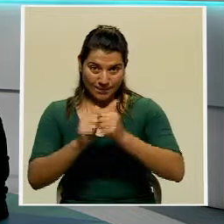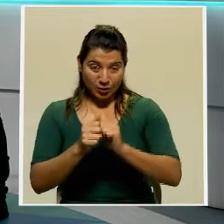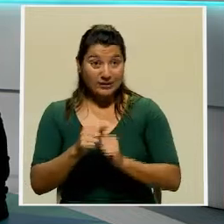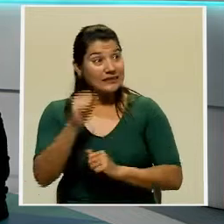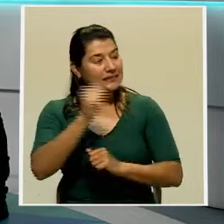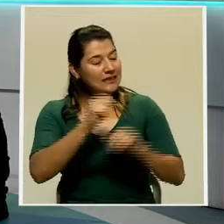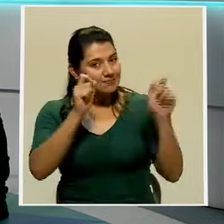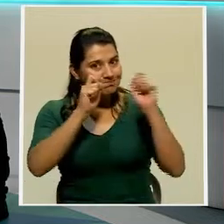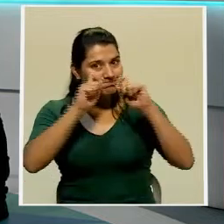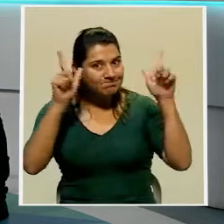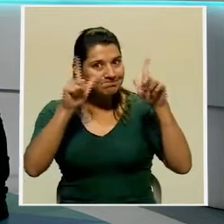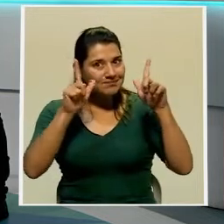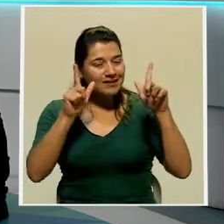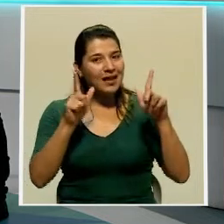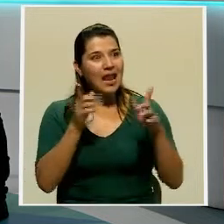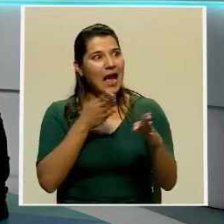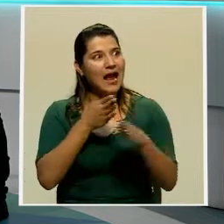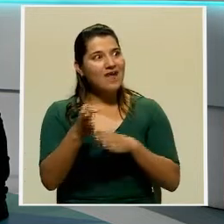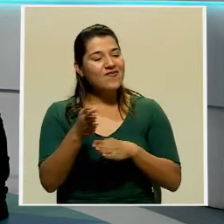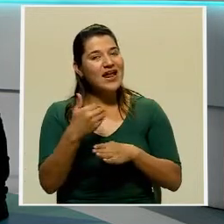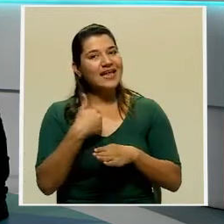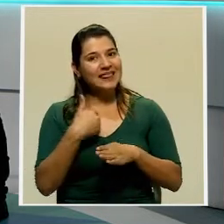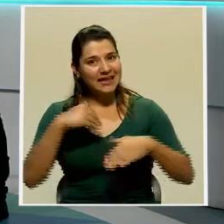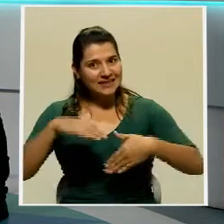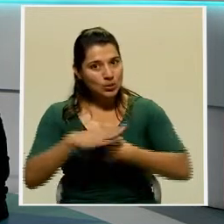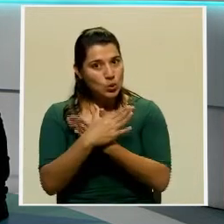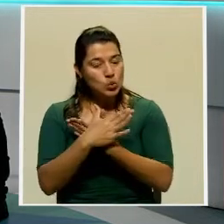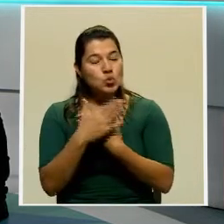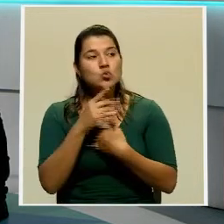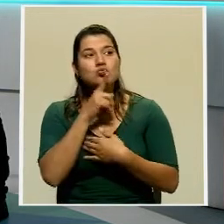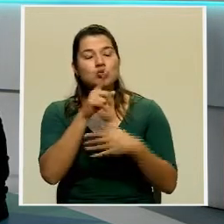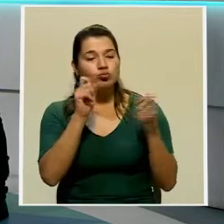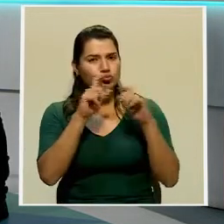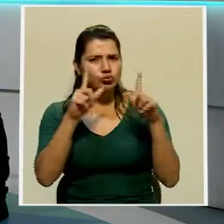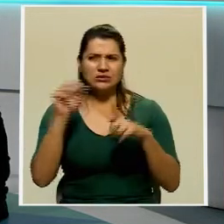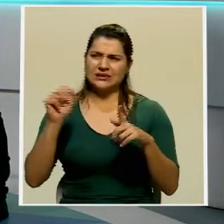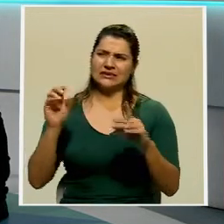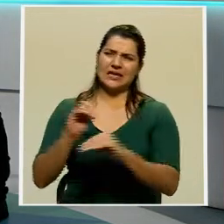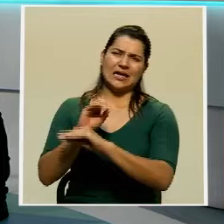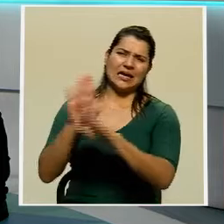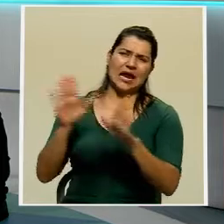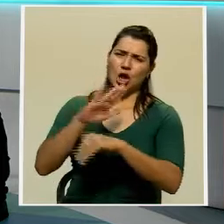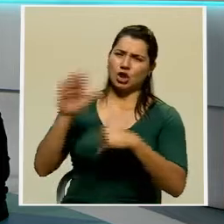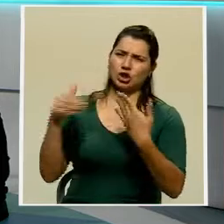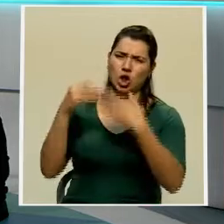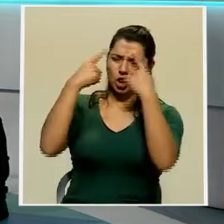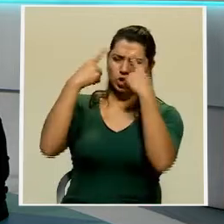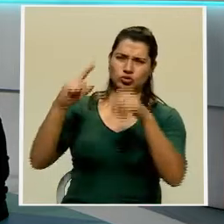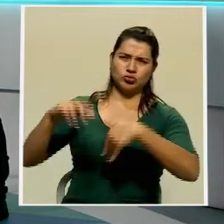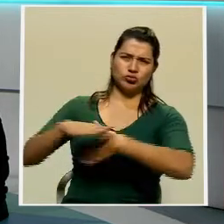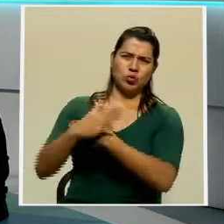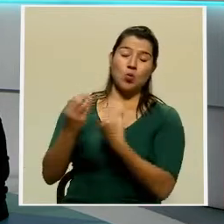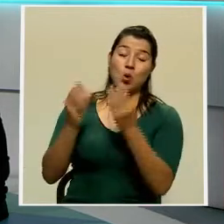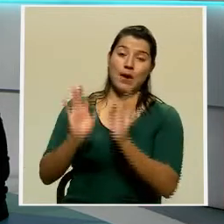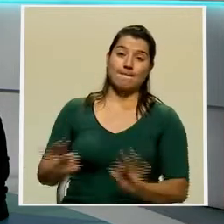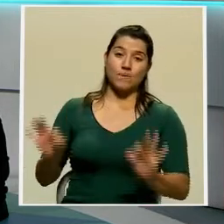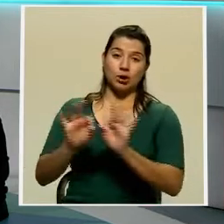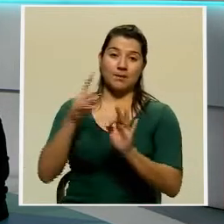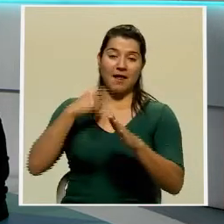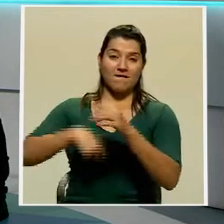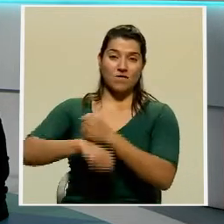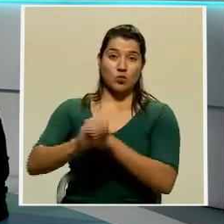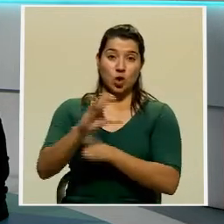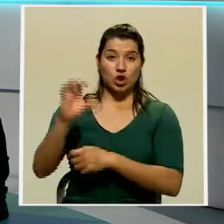es, impresionante la carrera de Keylor, impresionante. Sí, definitivamente lo de Keylor Navas es un hito para el fútbol costarricense. Así